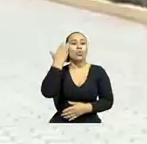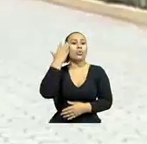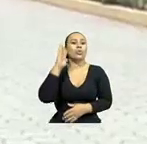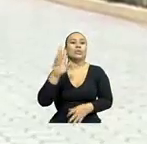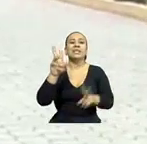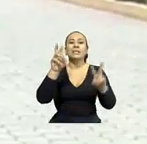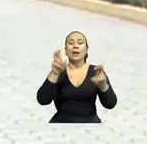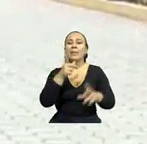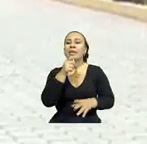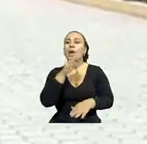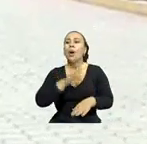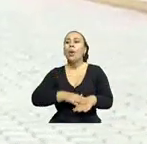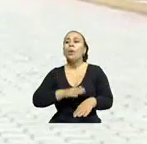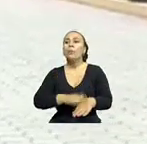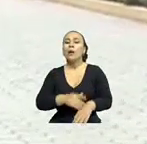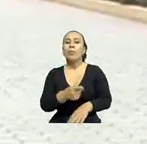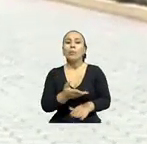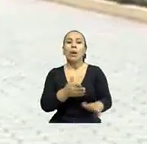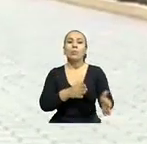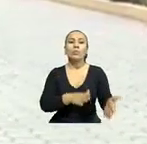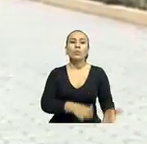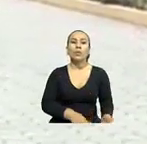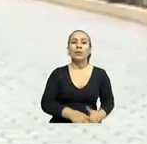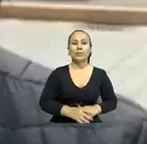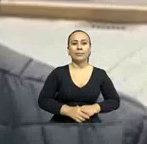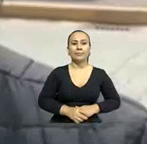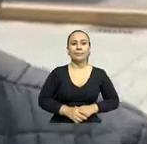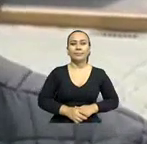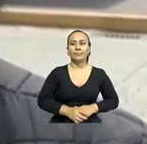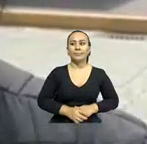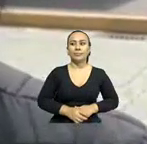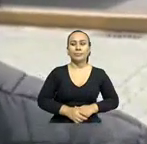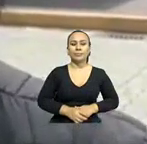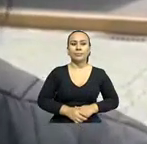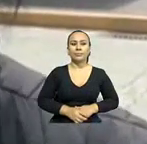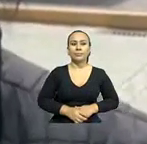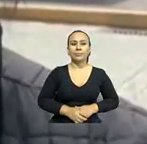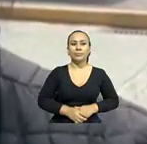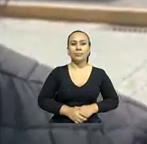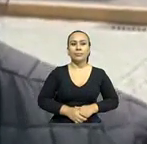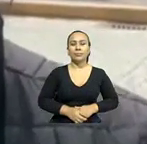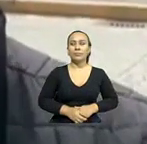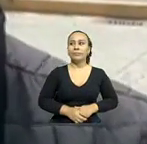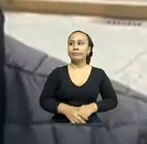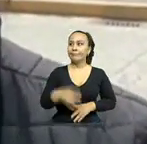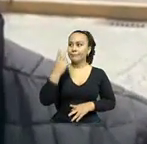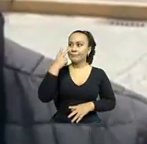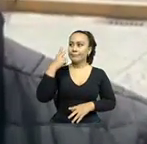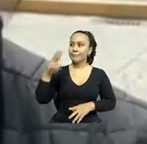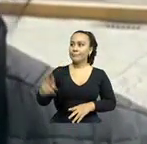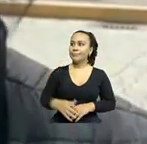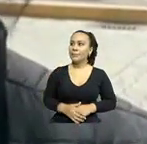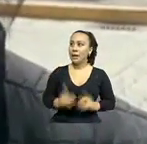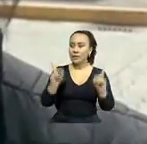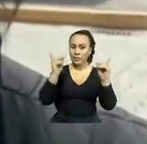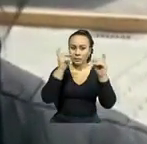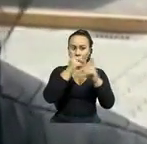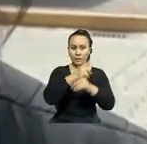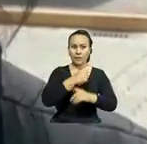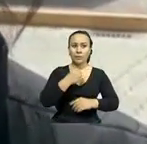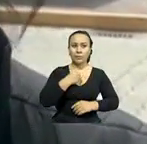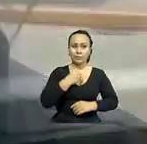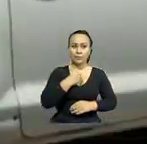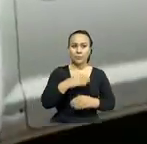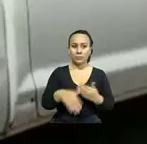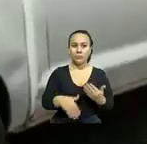o la causante de esta muerte violenta. No se sabe todavía nada. Lo único que quiero es